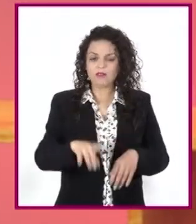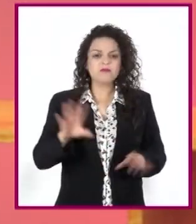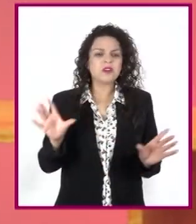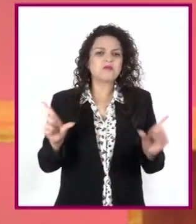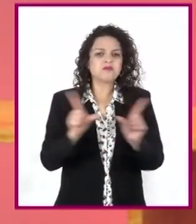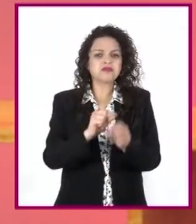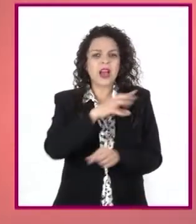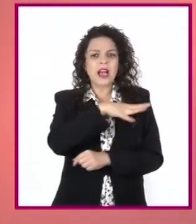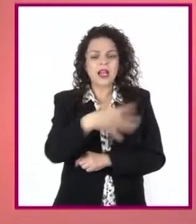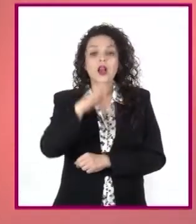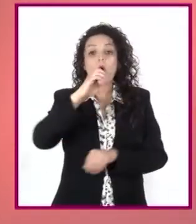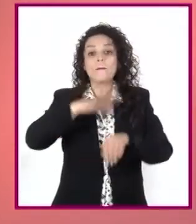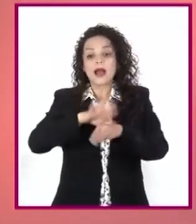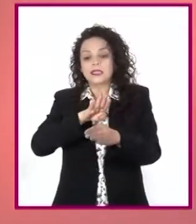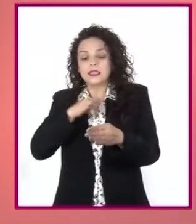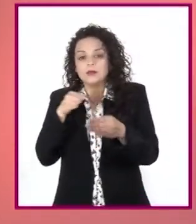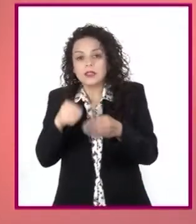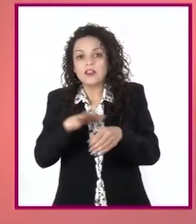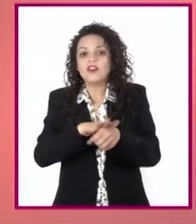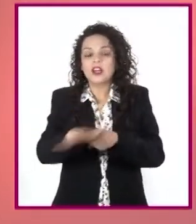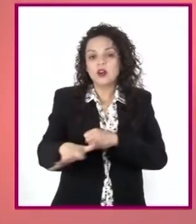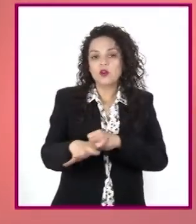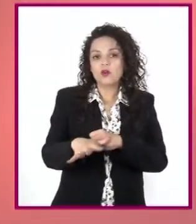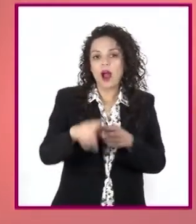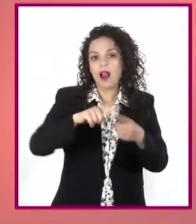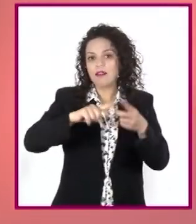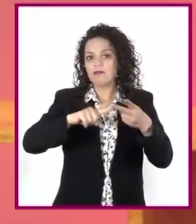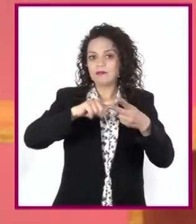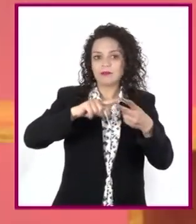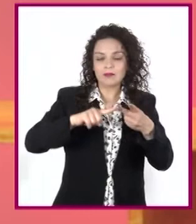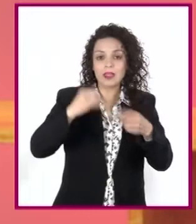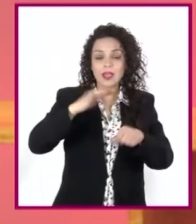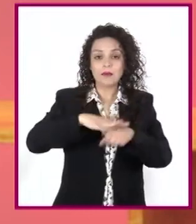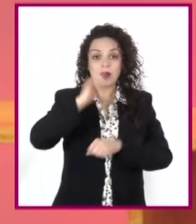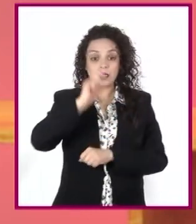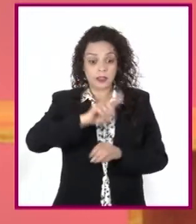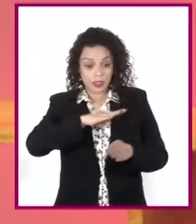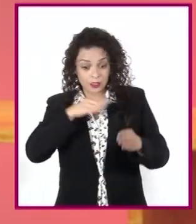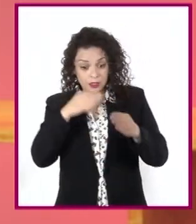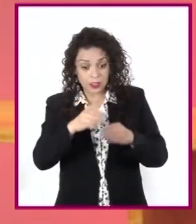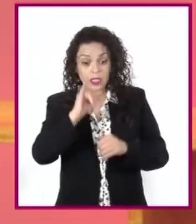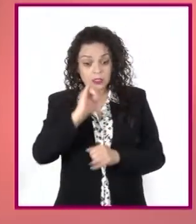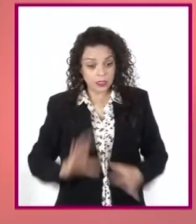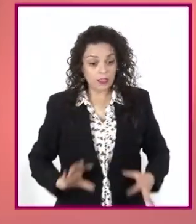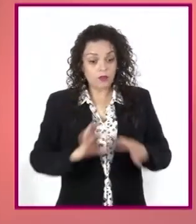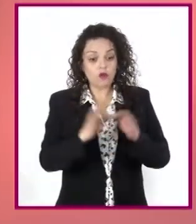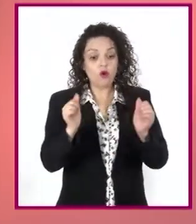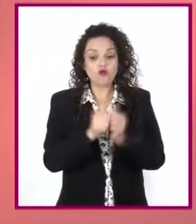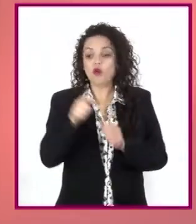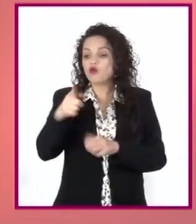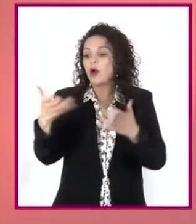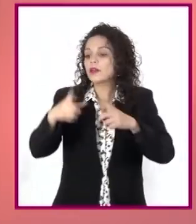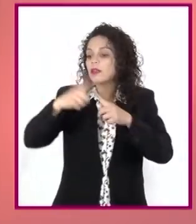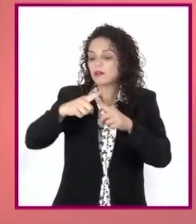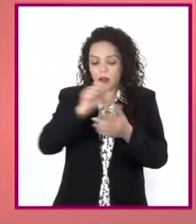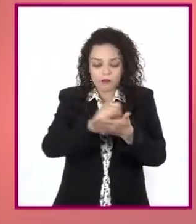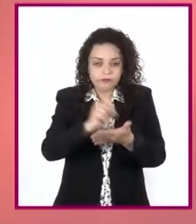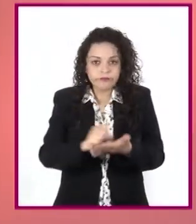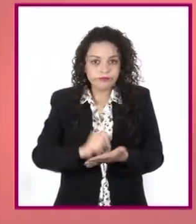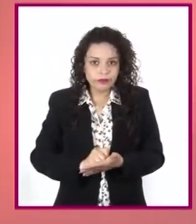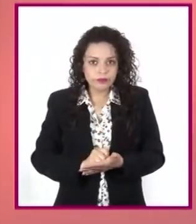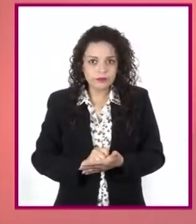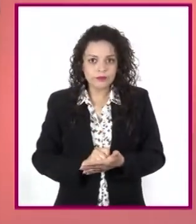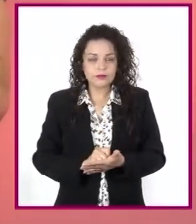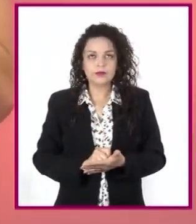o más específica, pero sobre todo si es adecuada para el trabajo que van a realizar. Bueno, pero